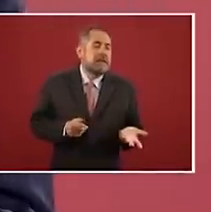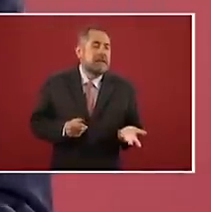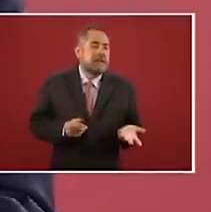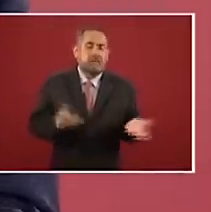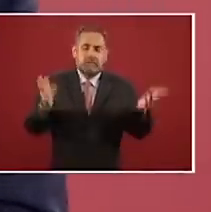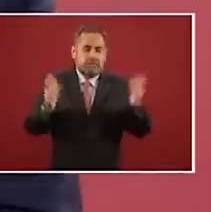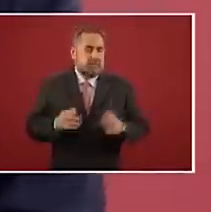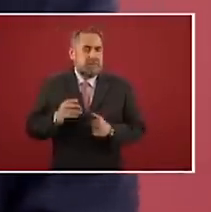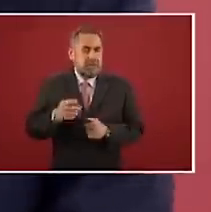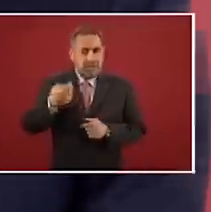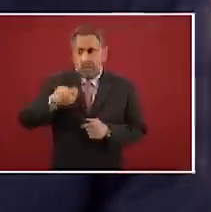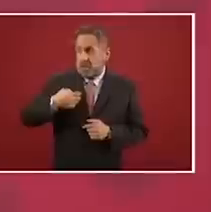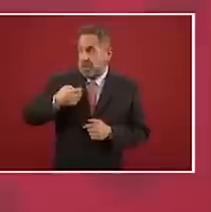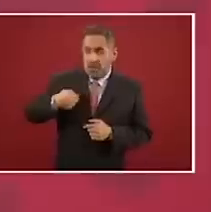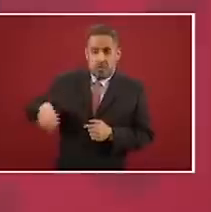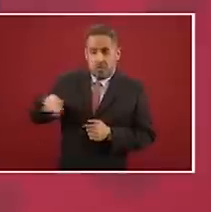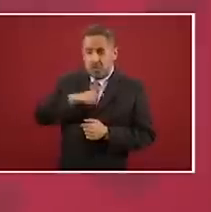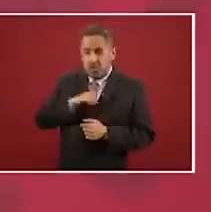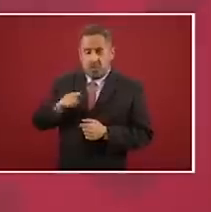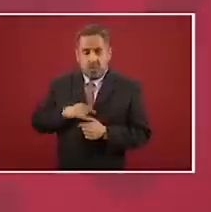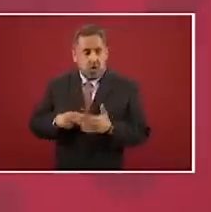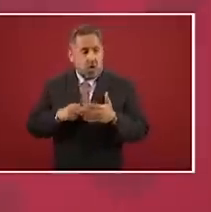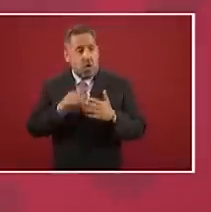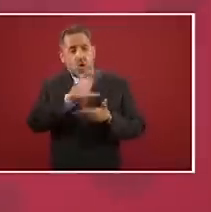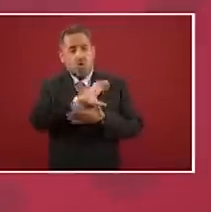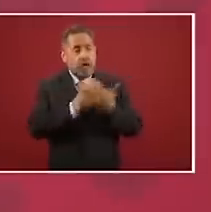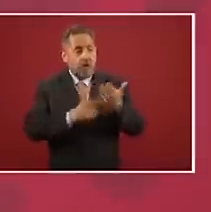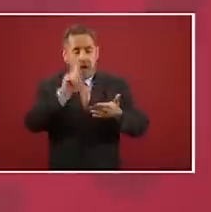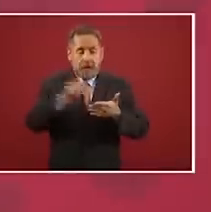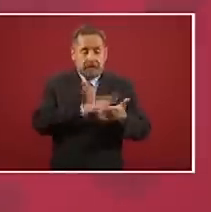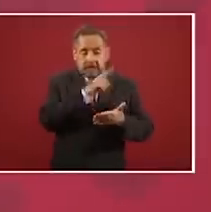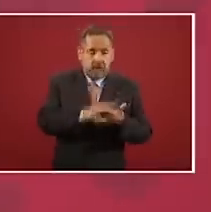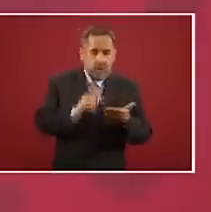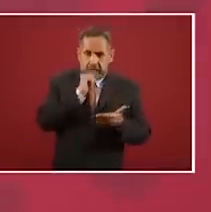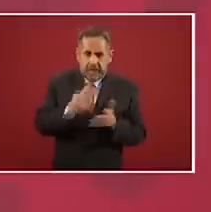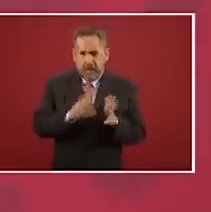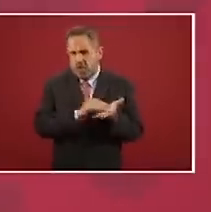ejemplo, nosotros no hemos cancelado un contrato.